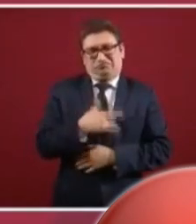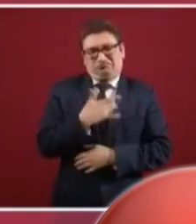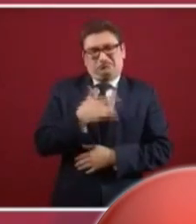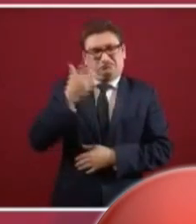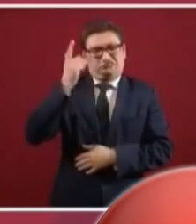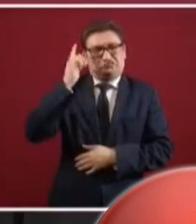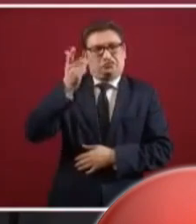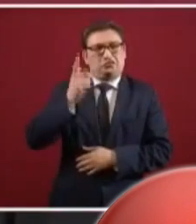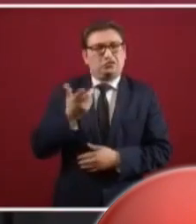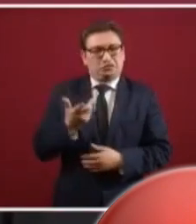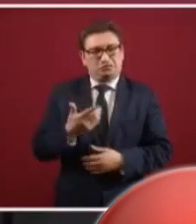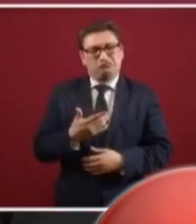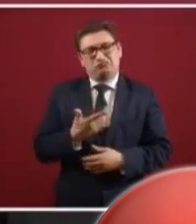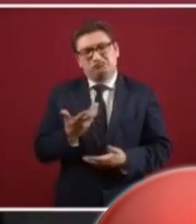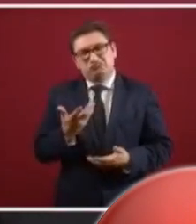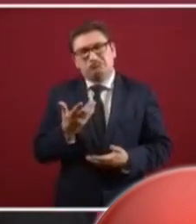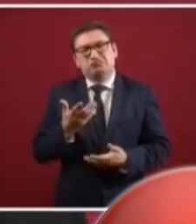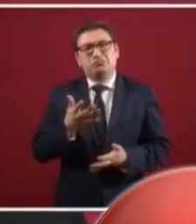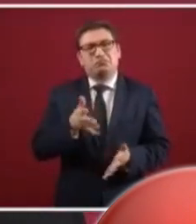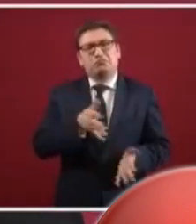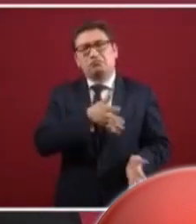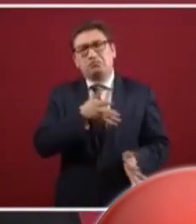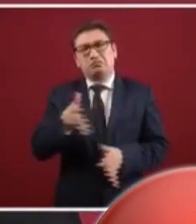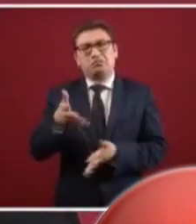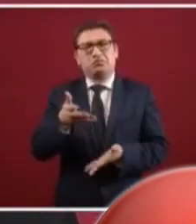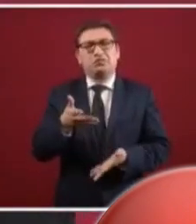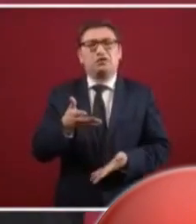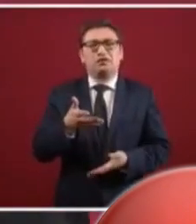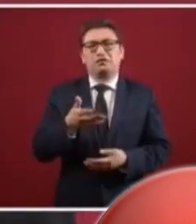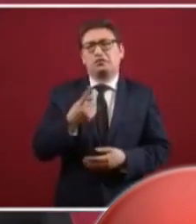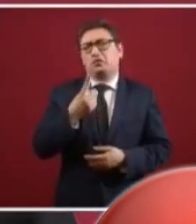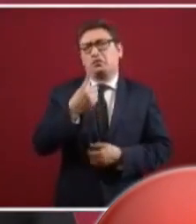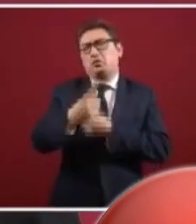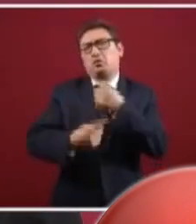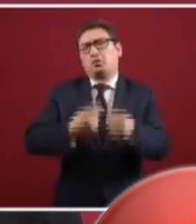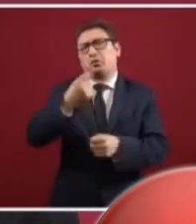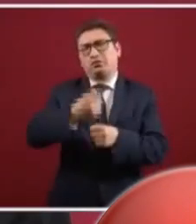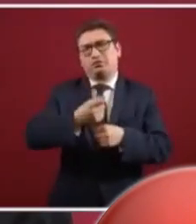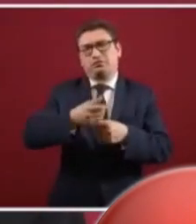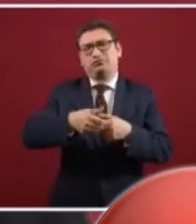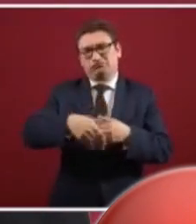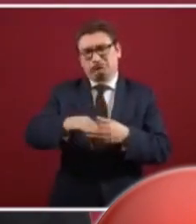en cuando mucho un año más